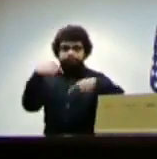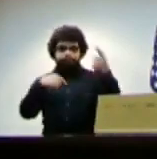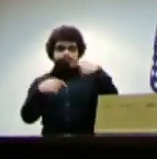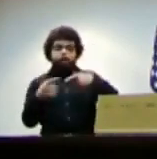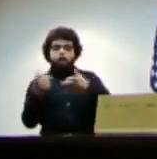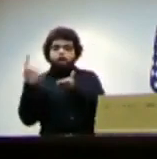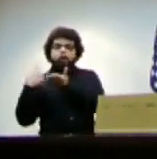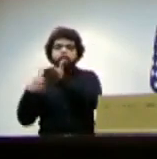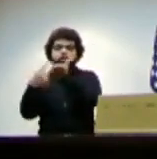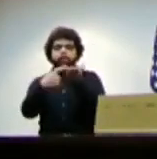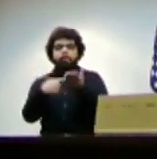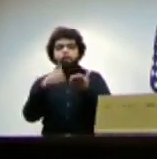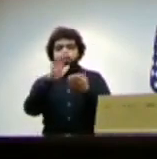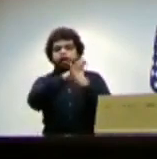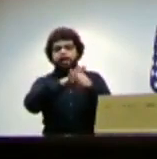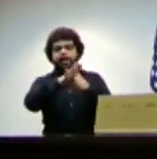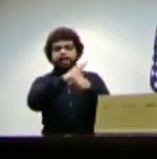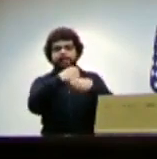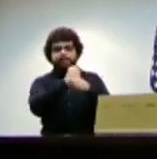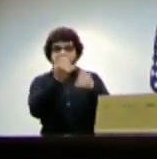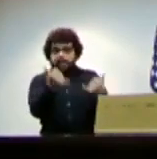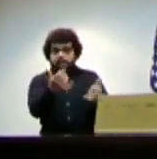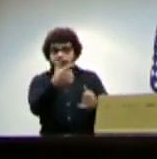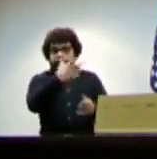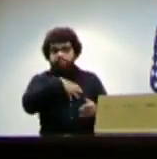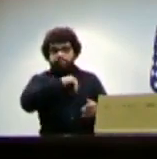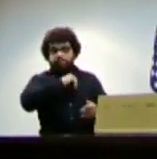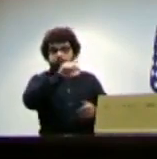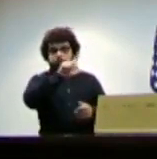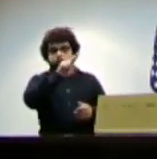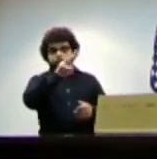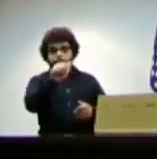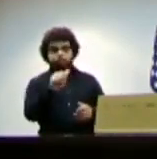de operaciones, que ahora pertenece a Luma, discutimos qué es lo que queremos